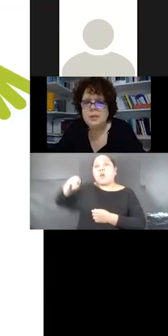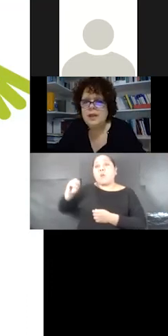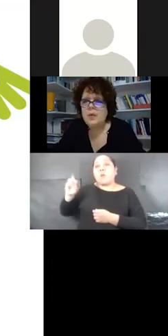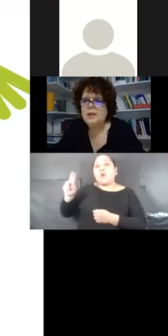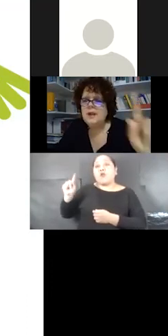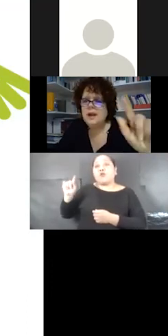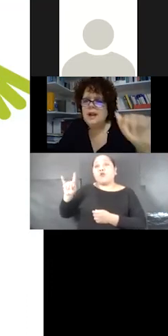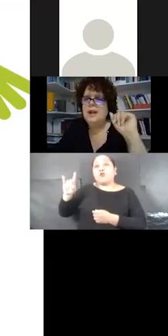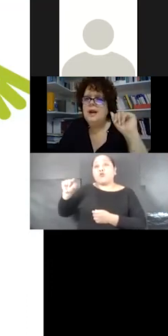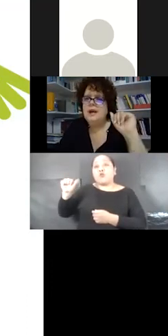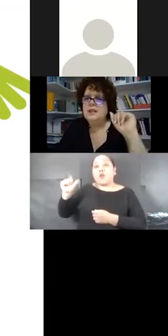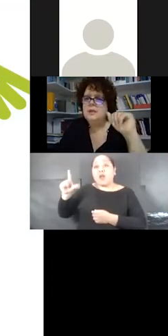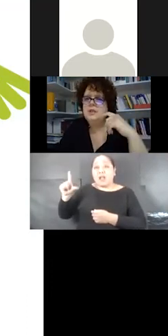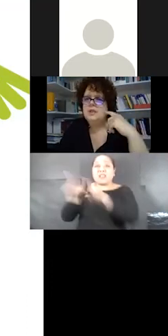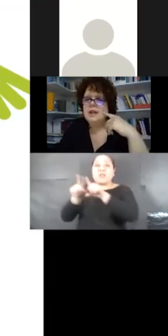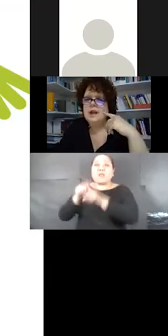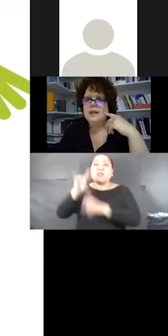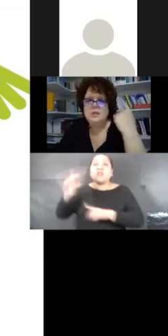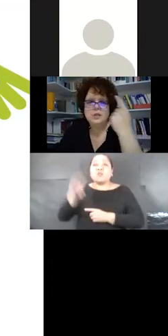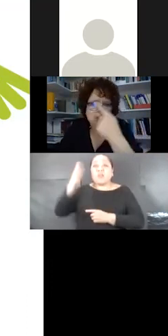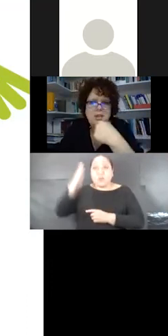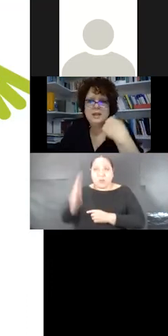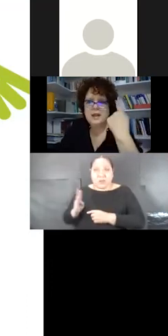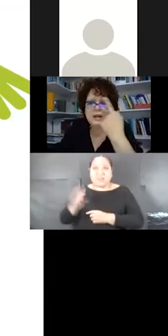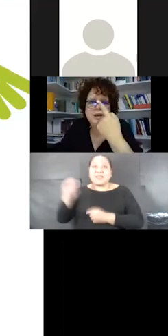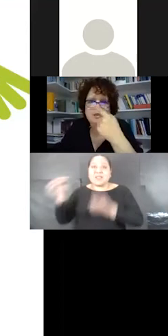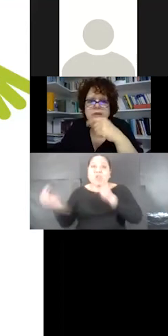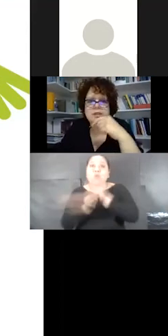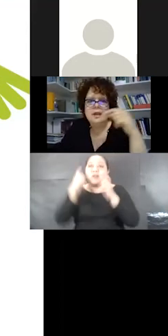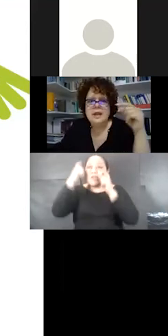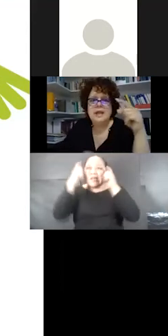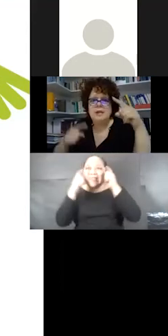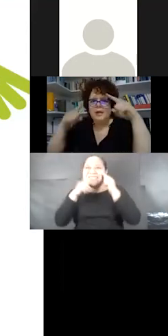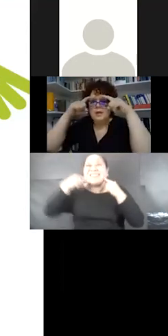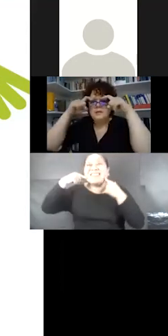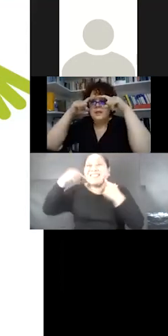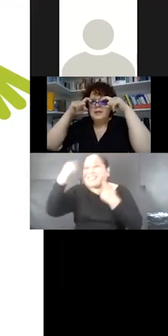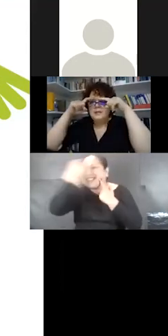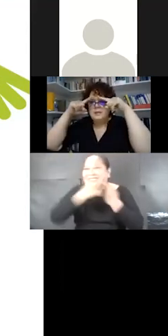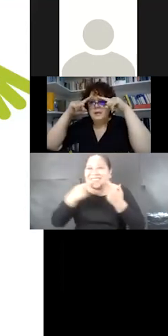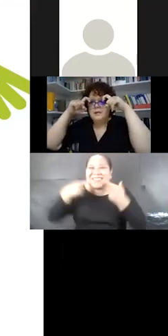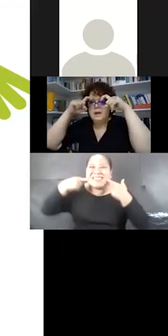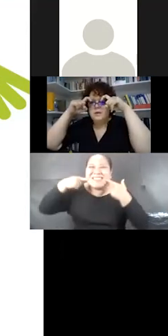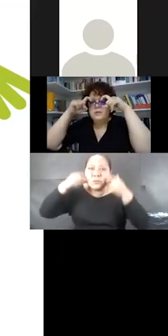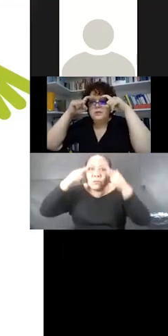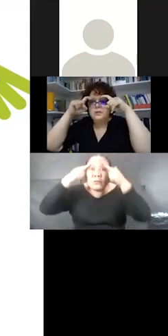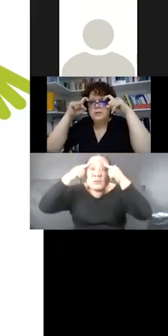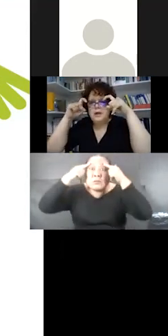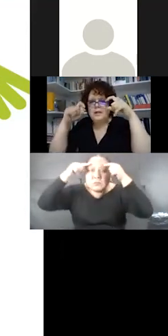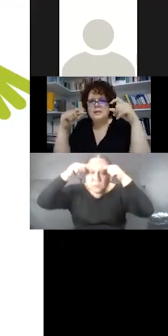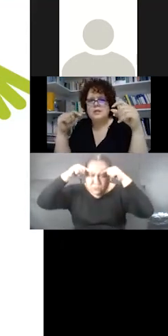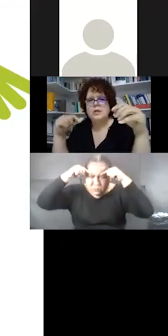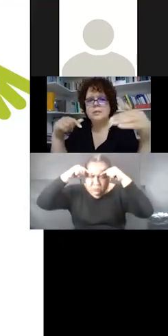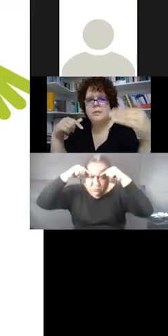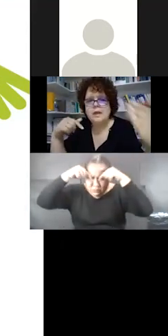sí toman en cuenta la expresión de la cara. Y nosotros vemos ahí la cara redondita y ven con las cejas, si están para abajo, si están